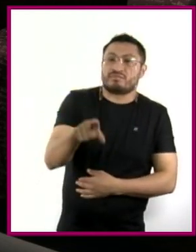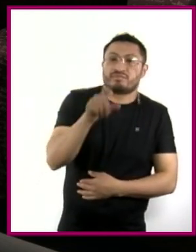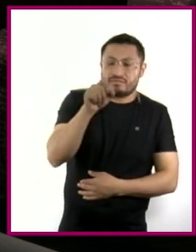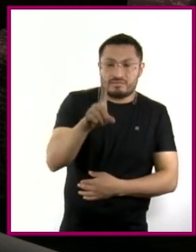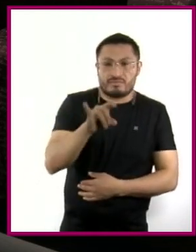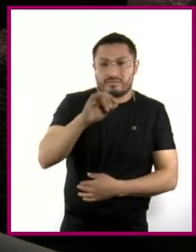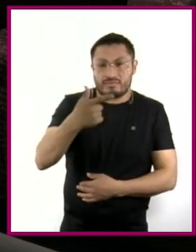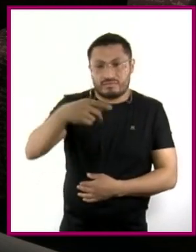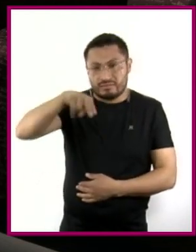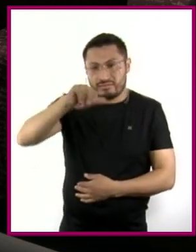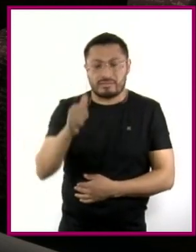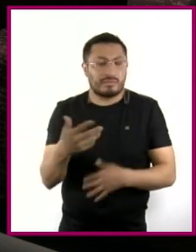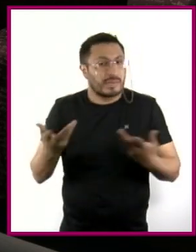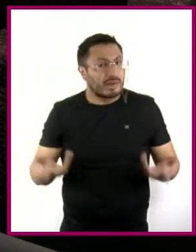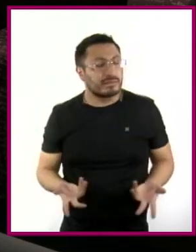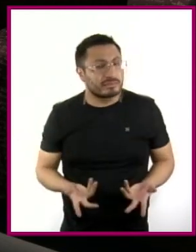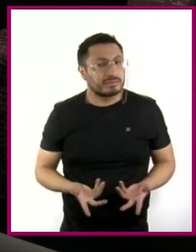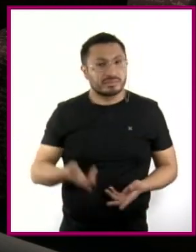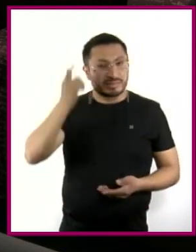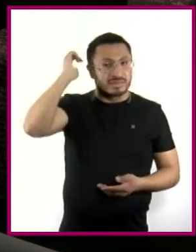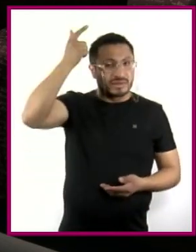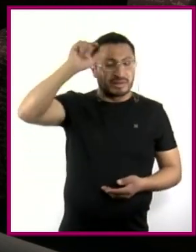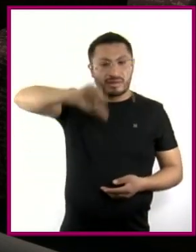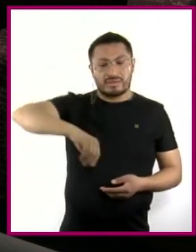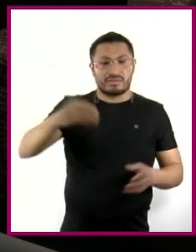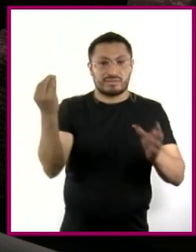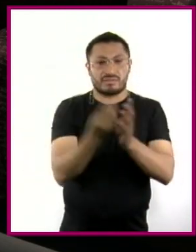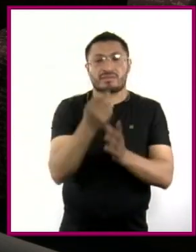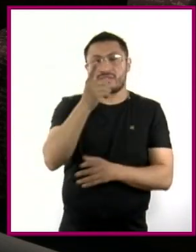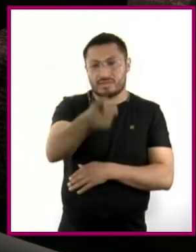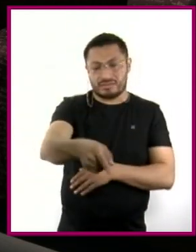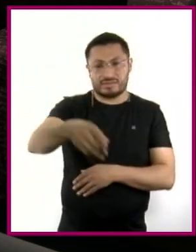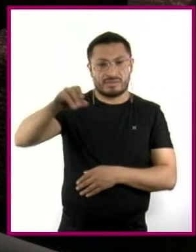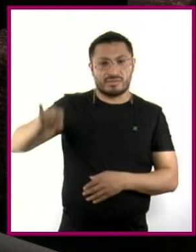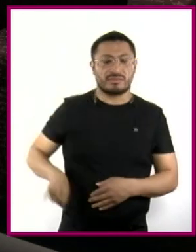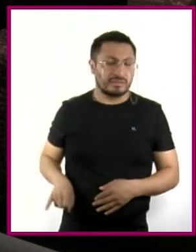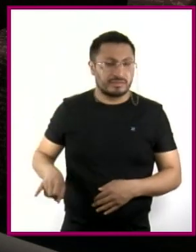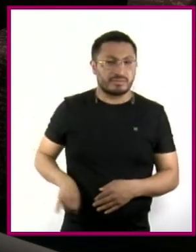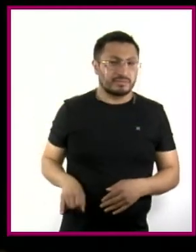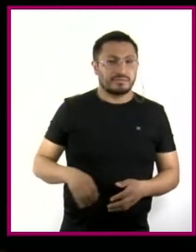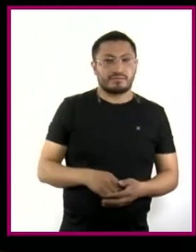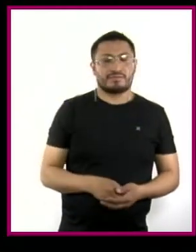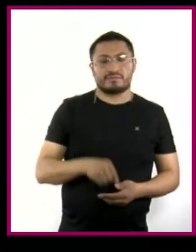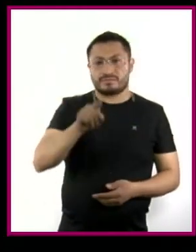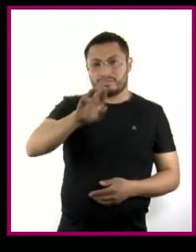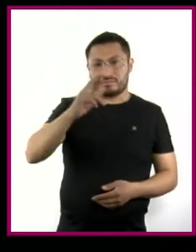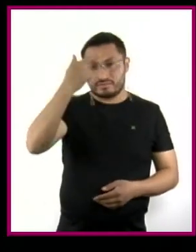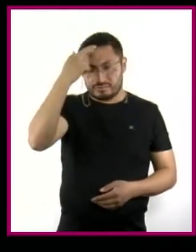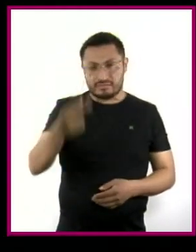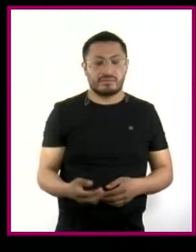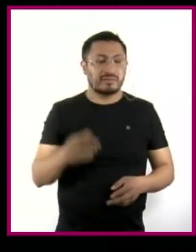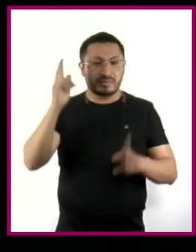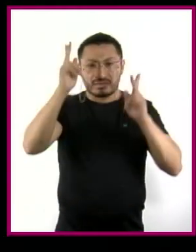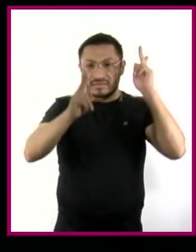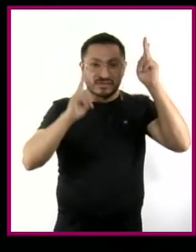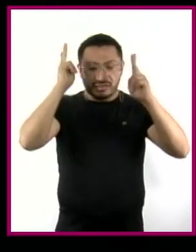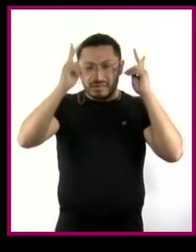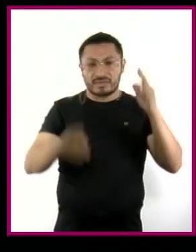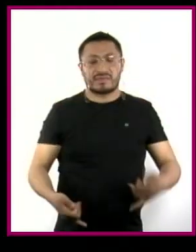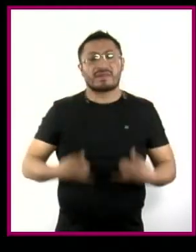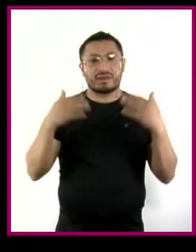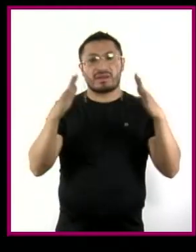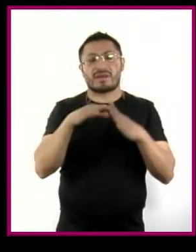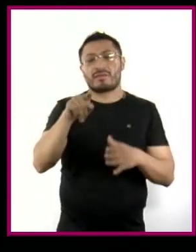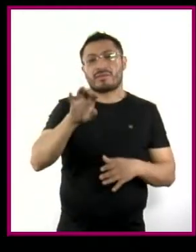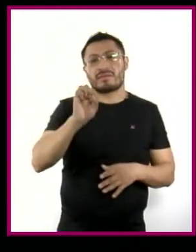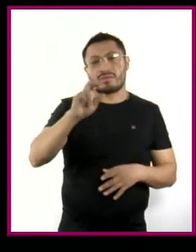dignas? Espero que nuestro programa de hoy te haya parecido interesante. Recuerda que puedes visitarnos en